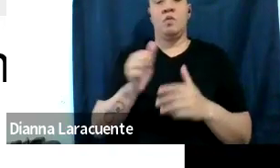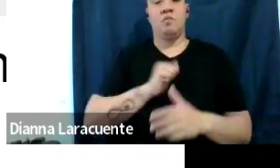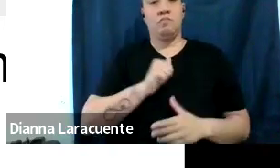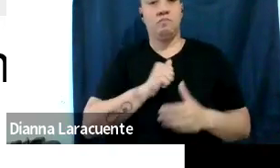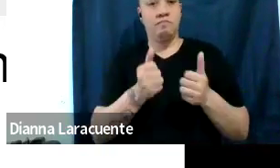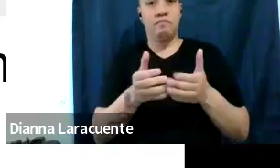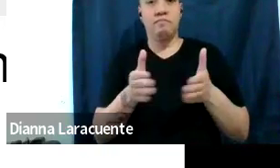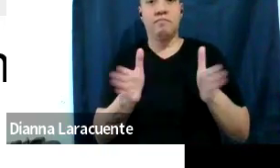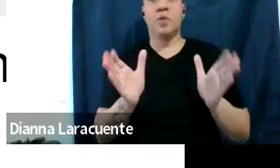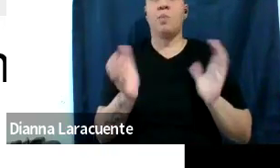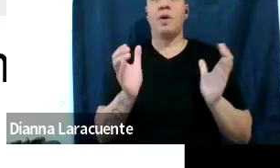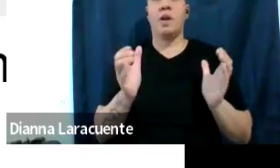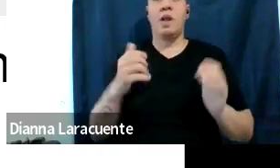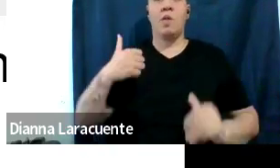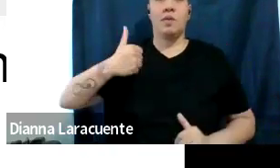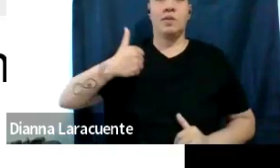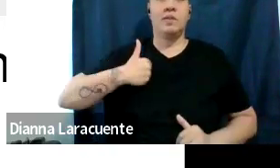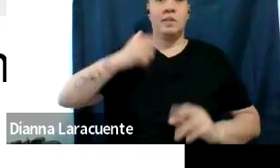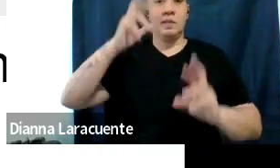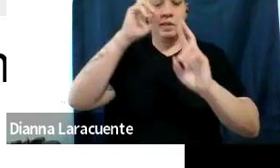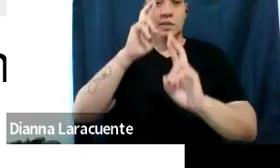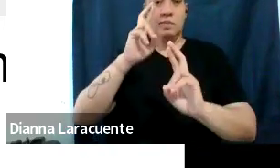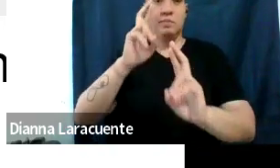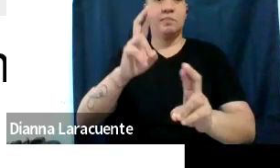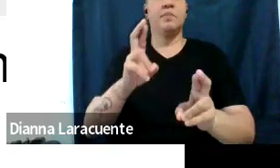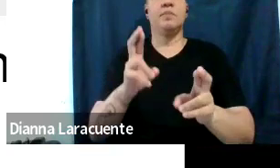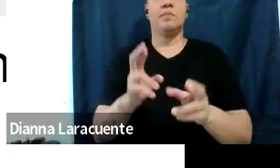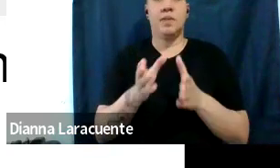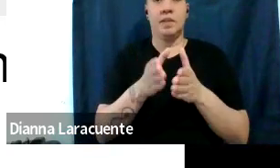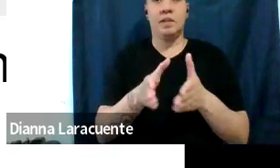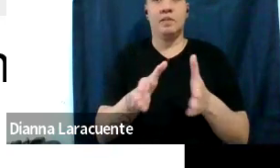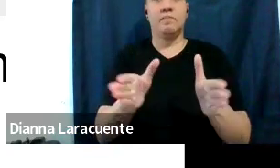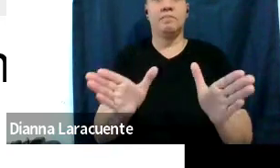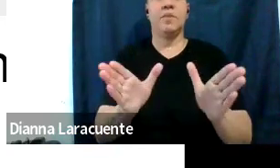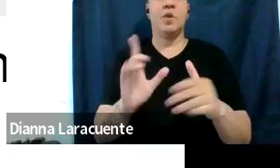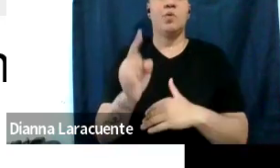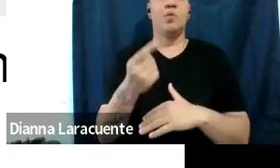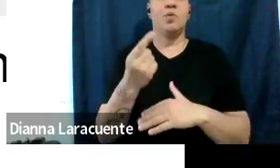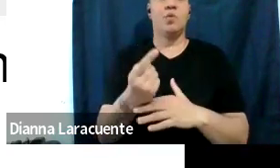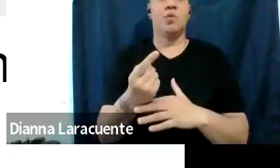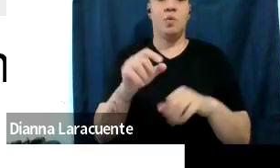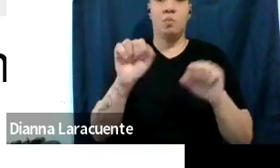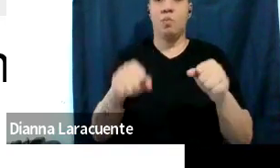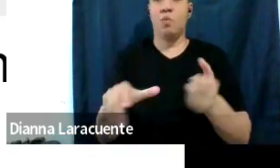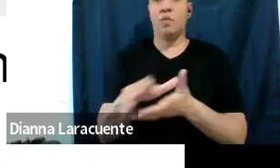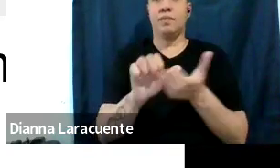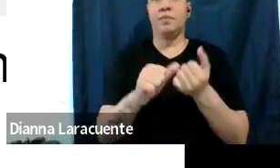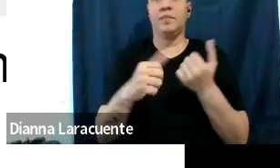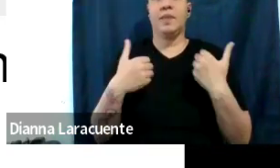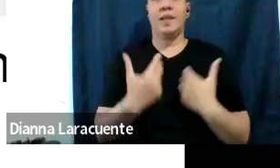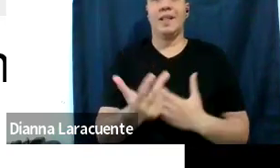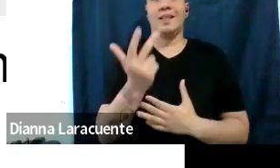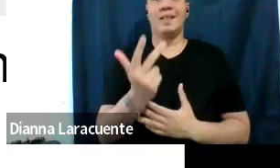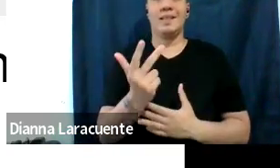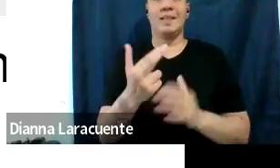la de Canadá. Debió respetarla y ensancharla. Y solo quiso y pudo destruirla. Teníamos 3